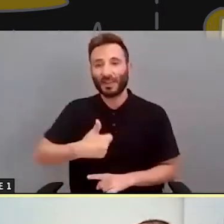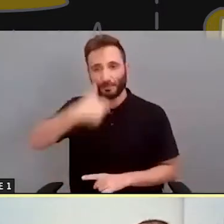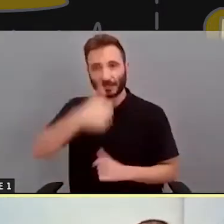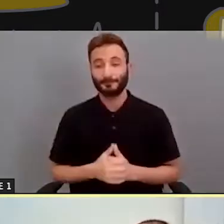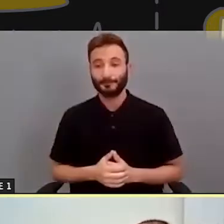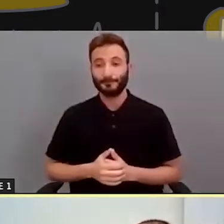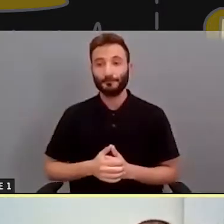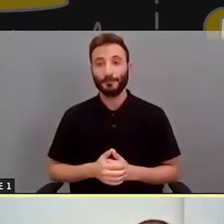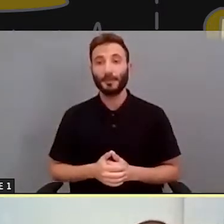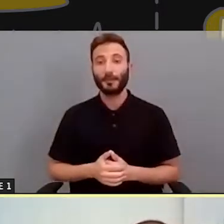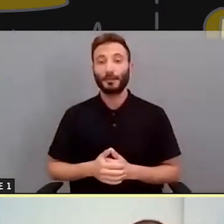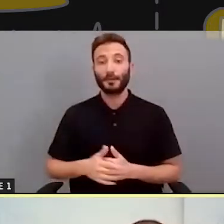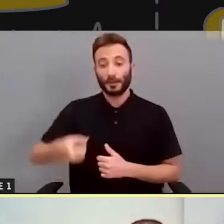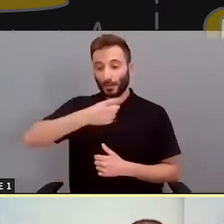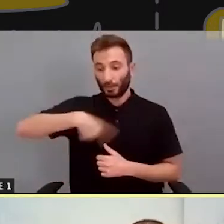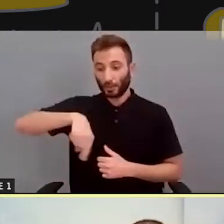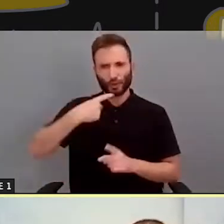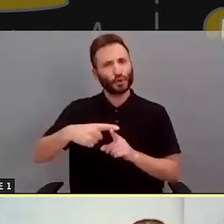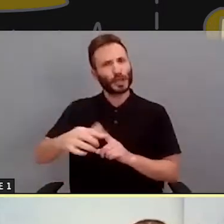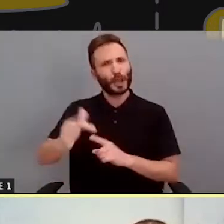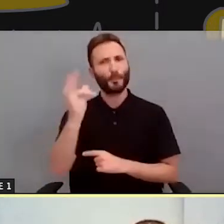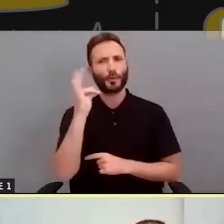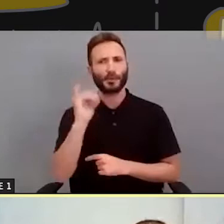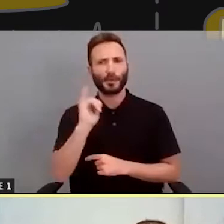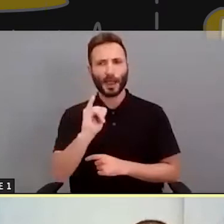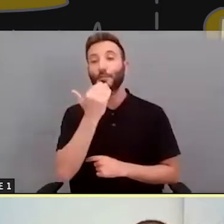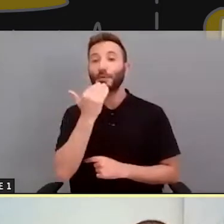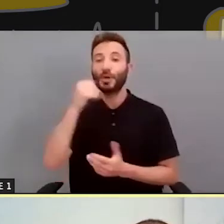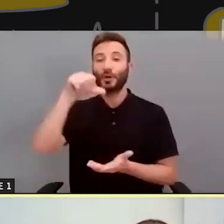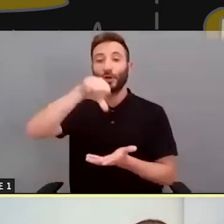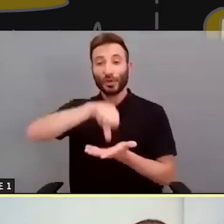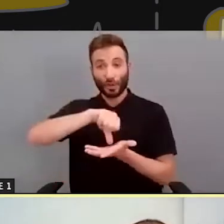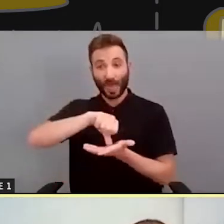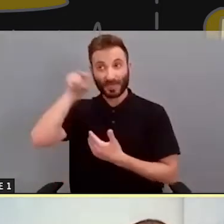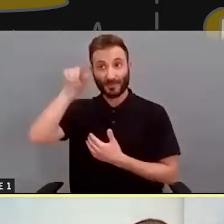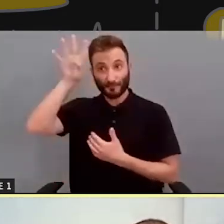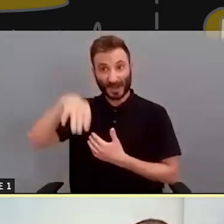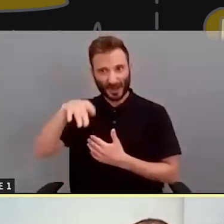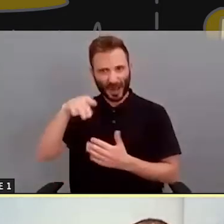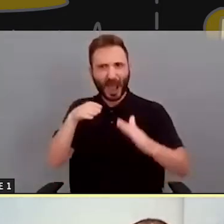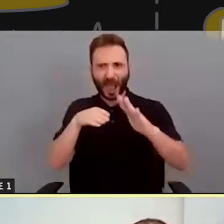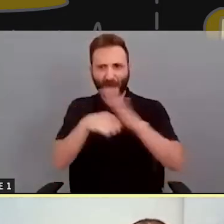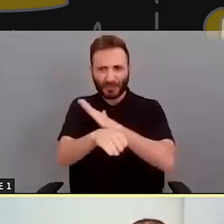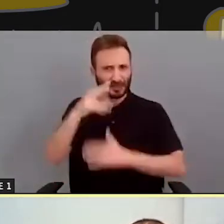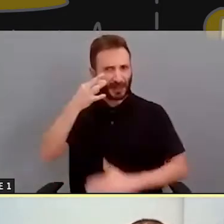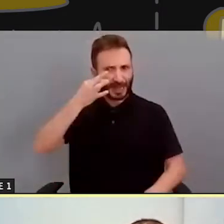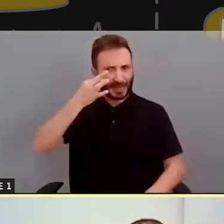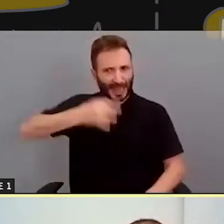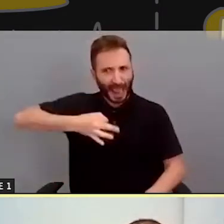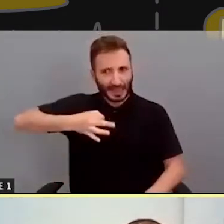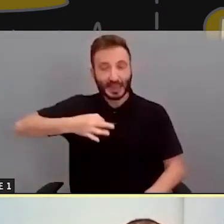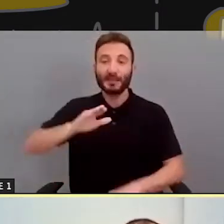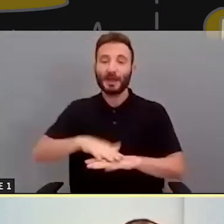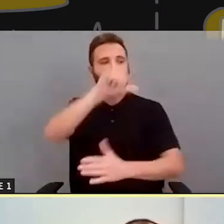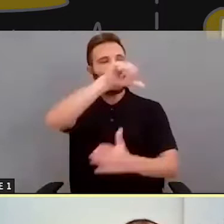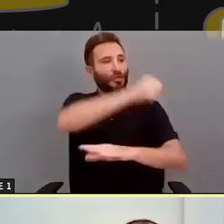Nosotros partimos de una gran ventaja. Nosotros tenemos una ciudad, Barcelona es una ciudad realmente accesible, es una ciudad accesible para los ciudadanos,